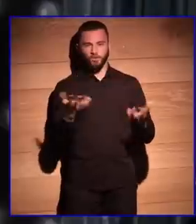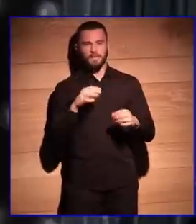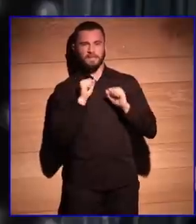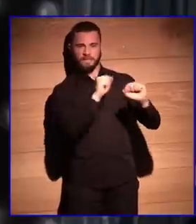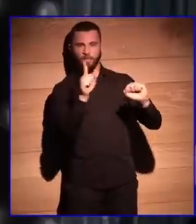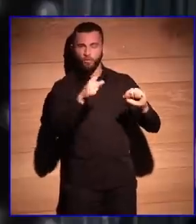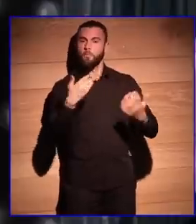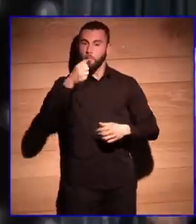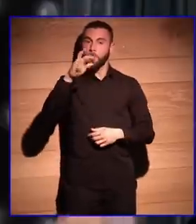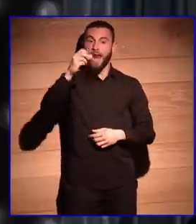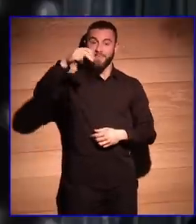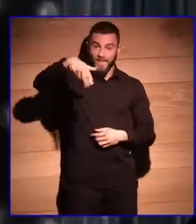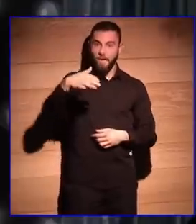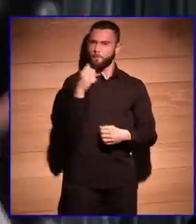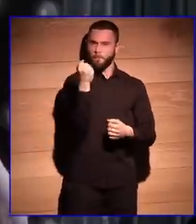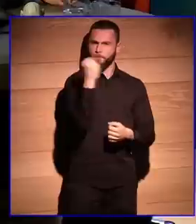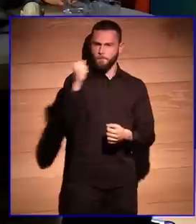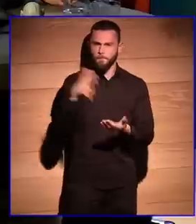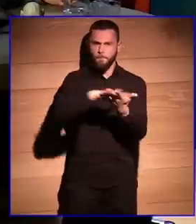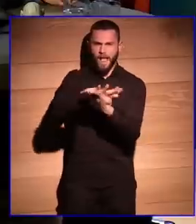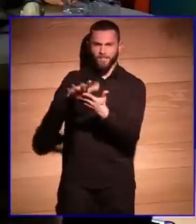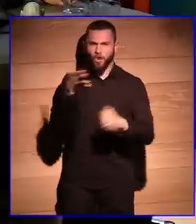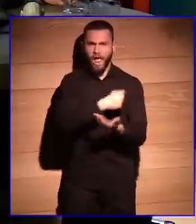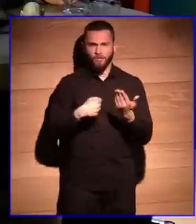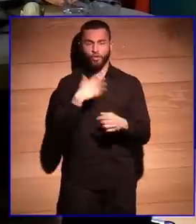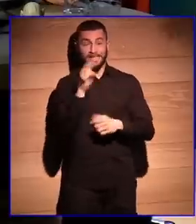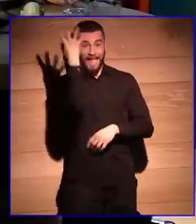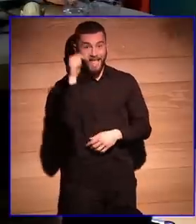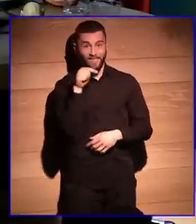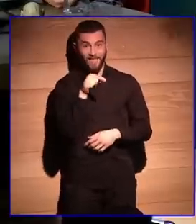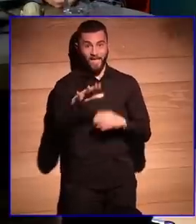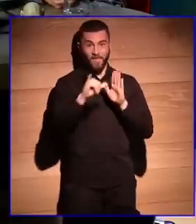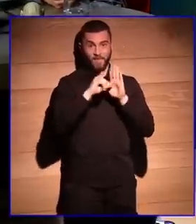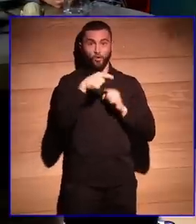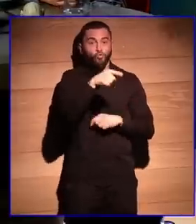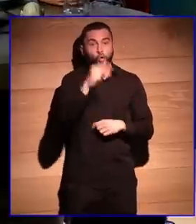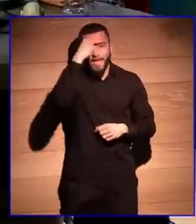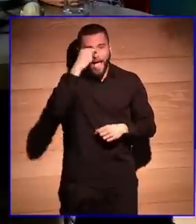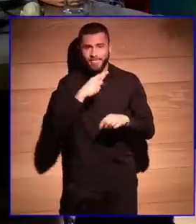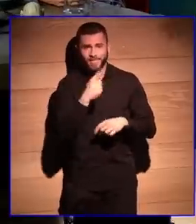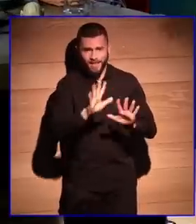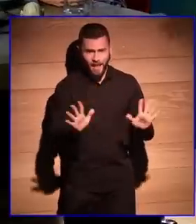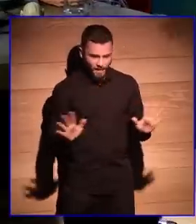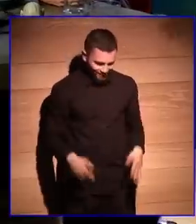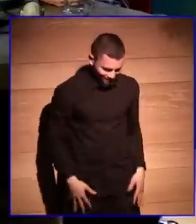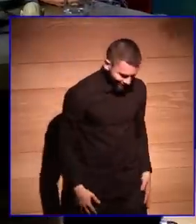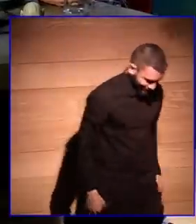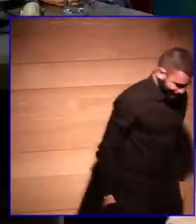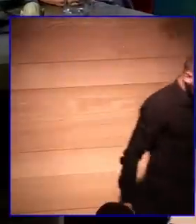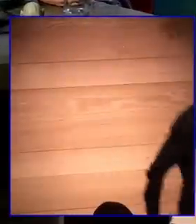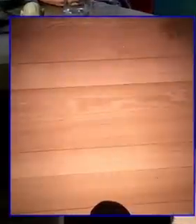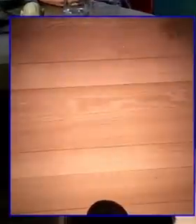claro que sí, Bardem, mátalos a todos. Oye, esta idea de acercamiento al... Pero lo decís tú y Gandhi, no sí, lo dice yo... nadie más. Esta